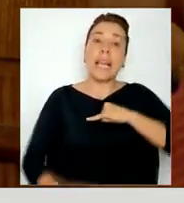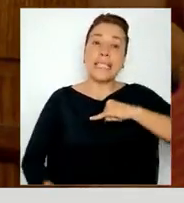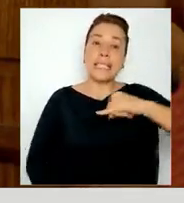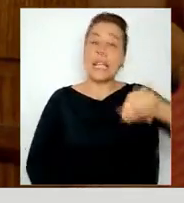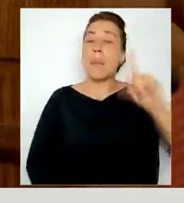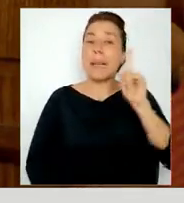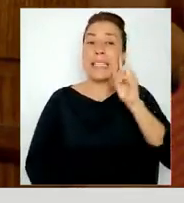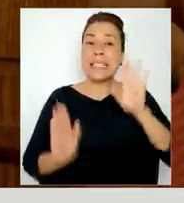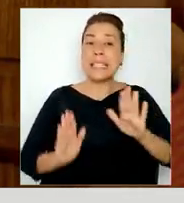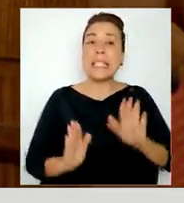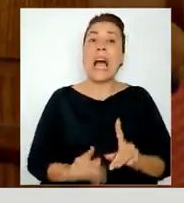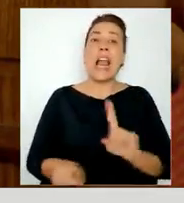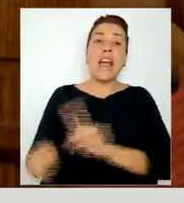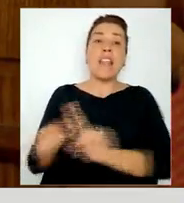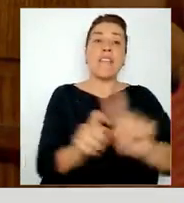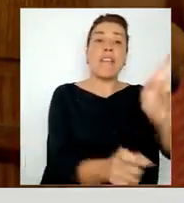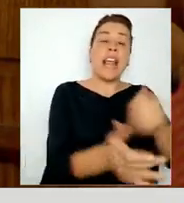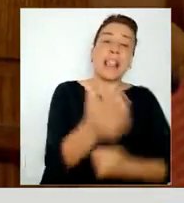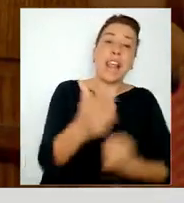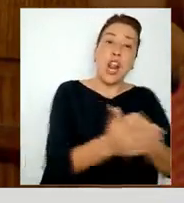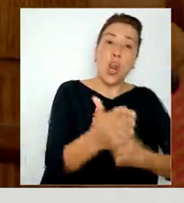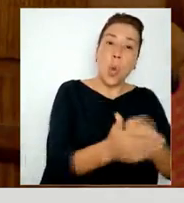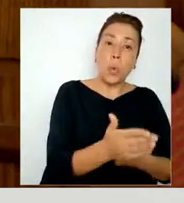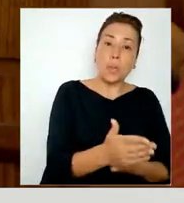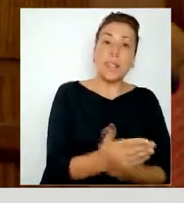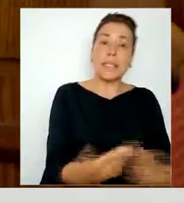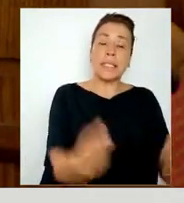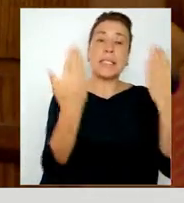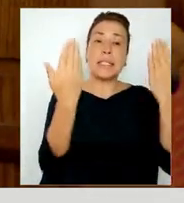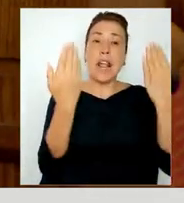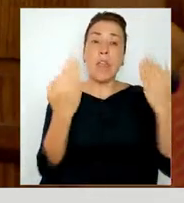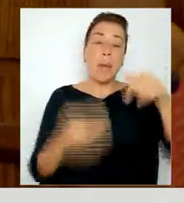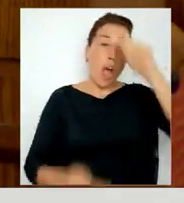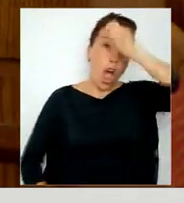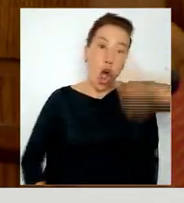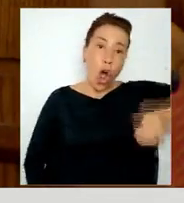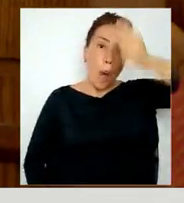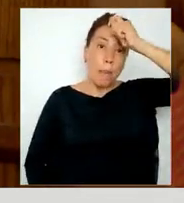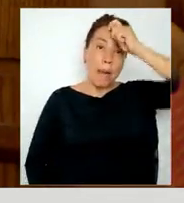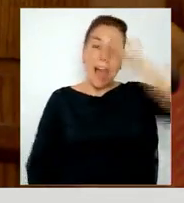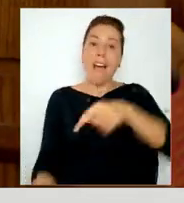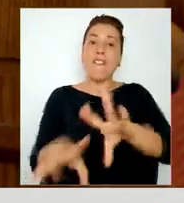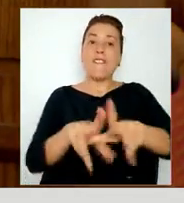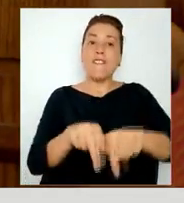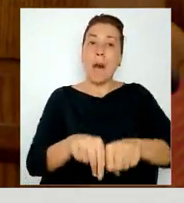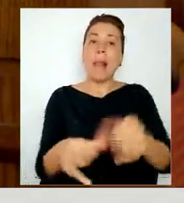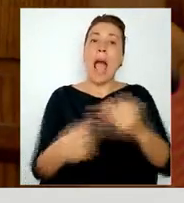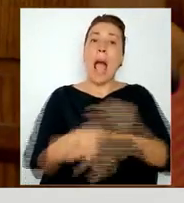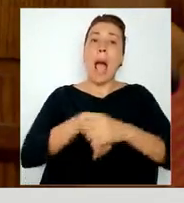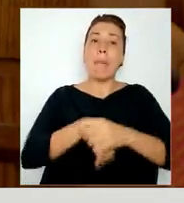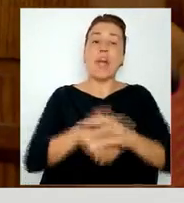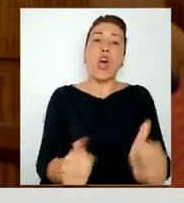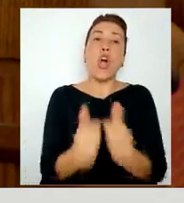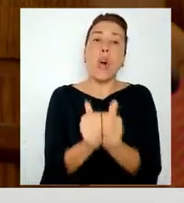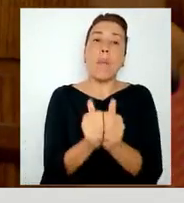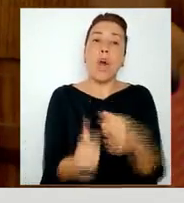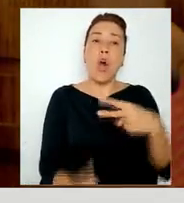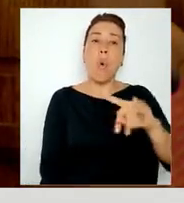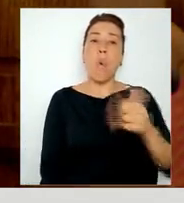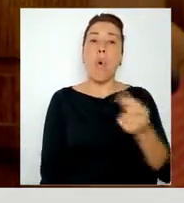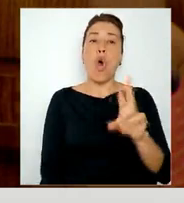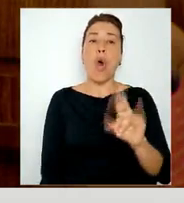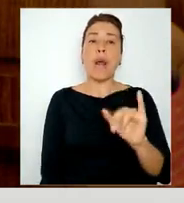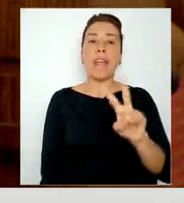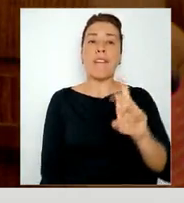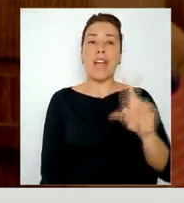cada una de nuestras luchas saludamos en este homenaje a la familia amigos y compañeros de Hugo riveros Gómez siempre presente